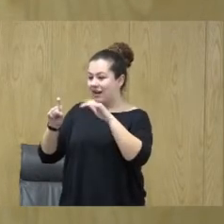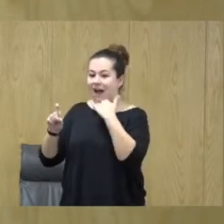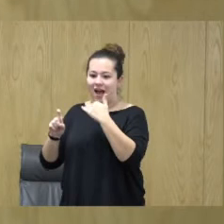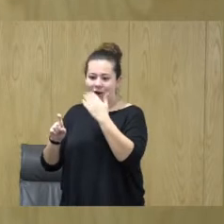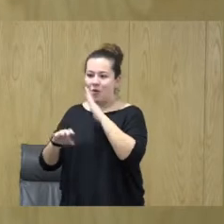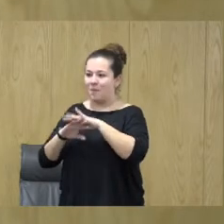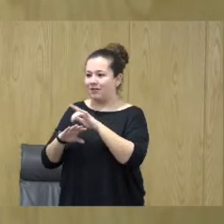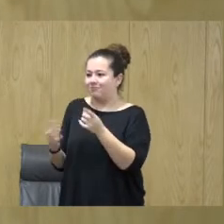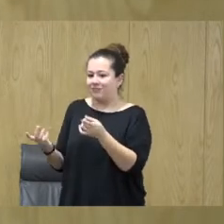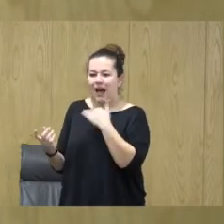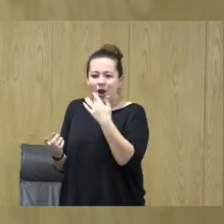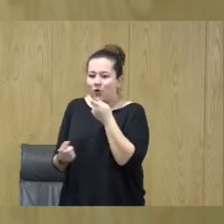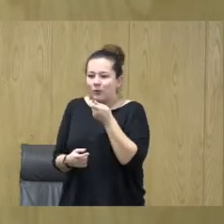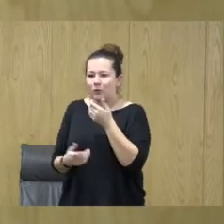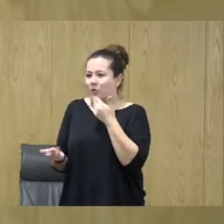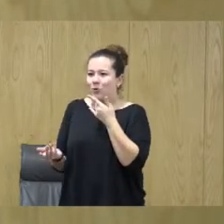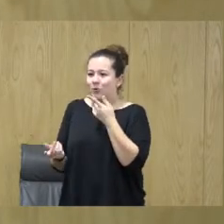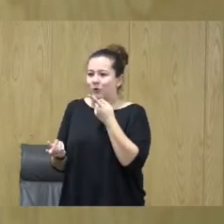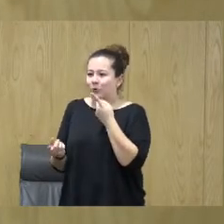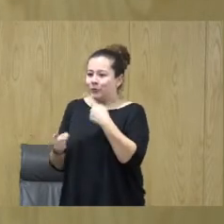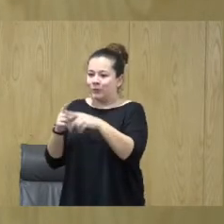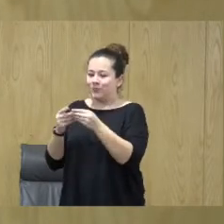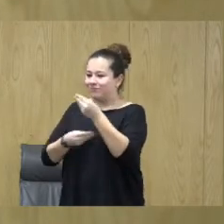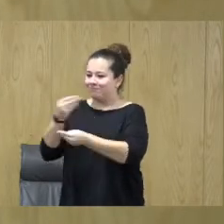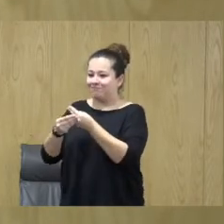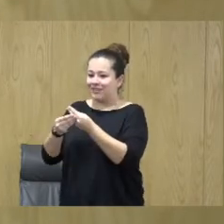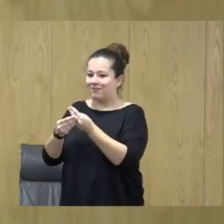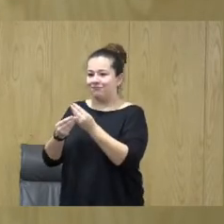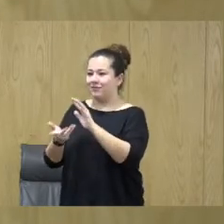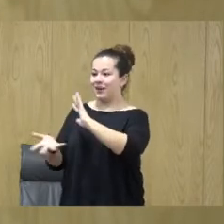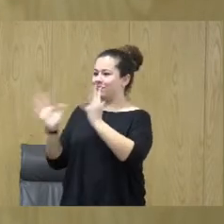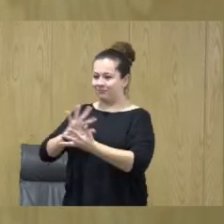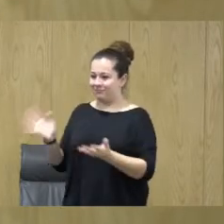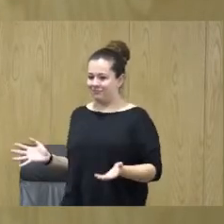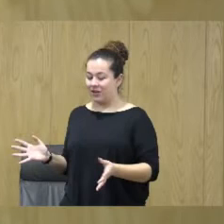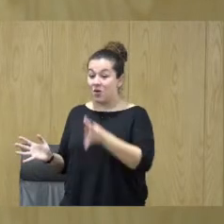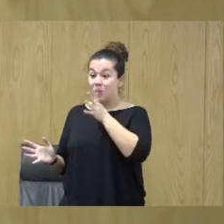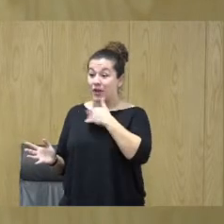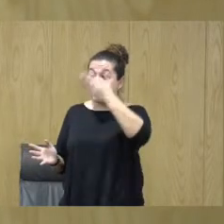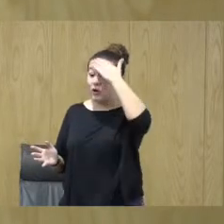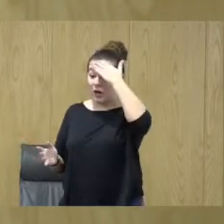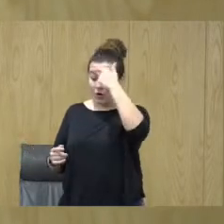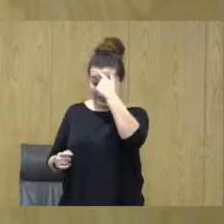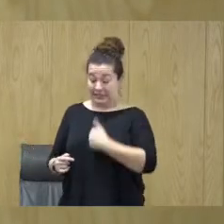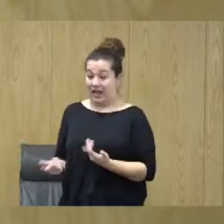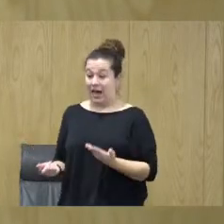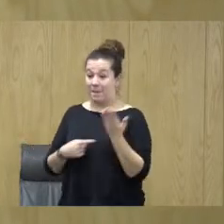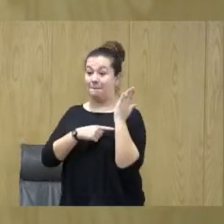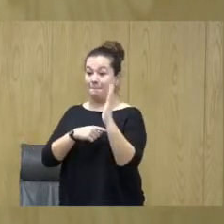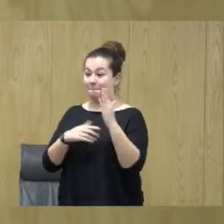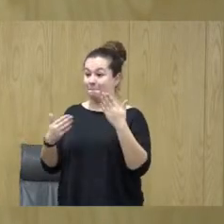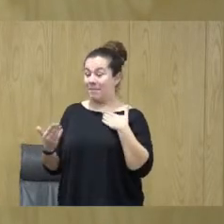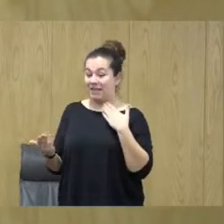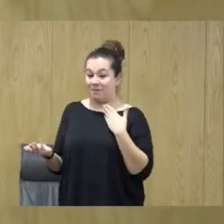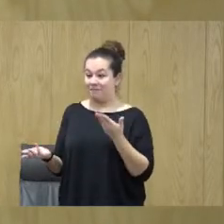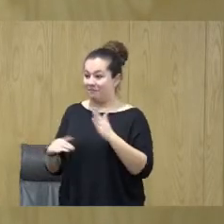llave revolucionaria. Revolucionaria en el sentido de que son los protagonistas principales de una sociedad, de